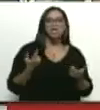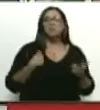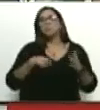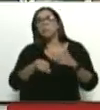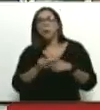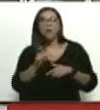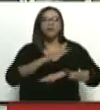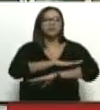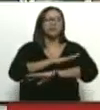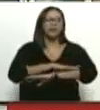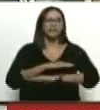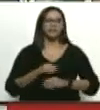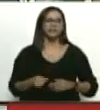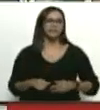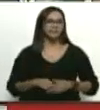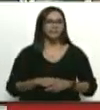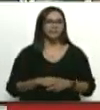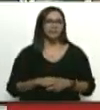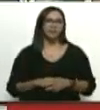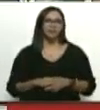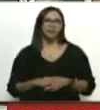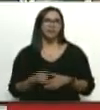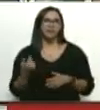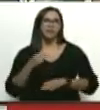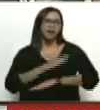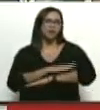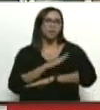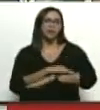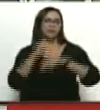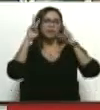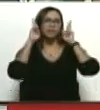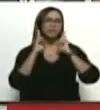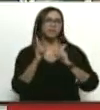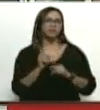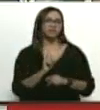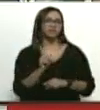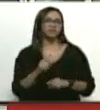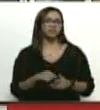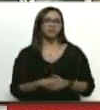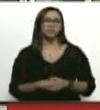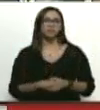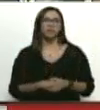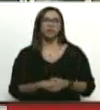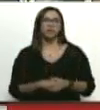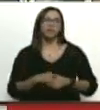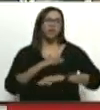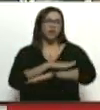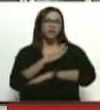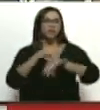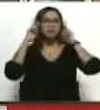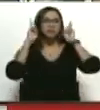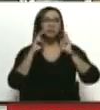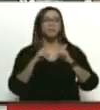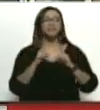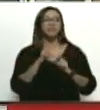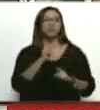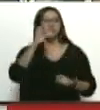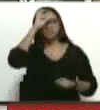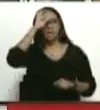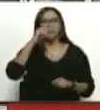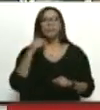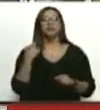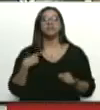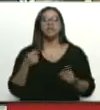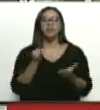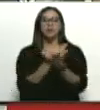este cargo y va a actuar impunemente, bueno, que actúe impunemente mientras no se sepa. Pero apenas tengamos los